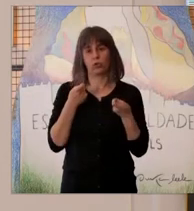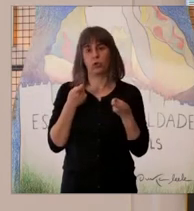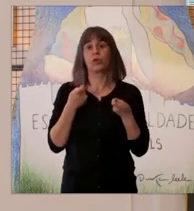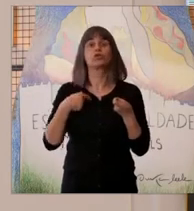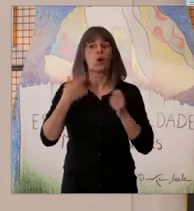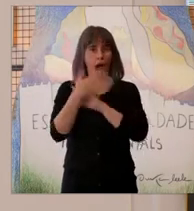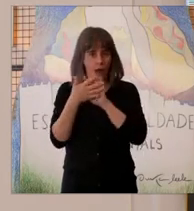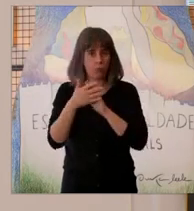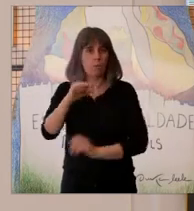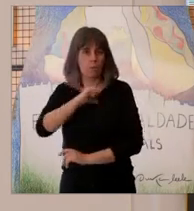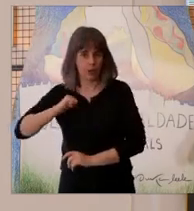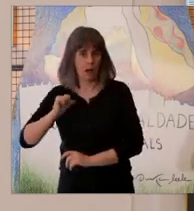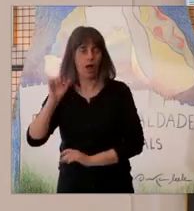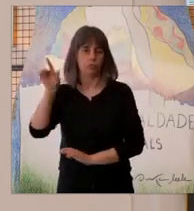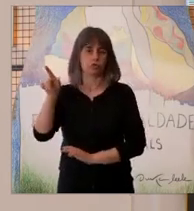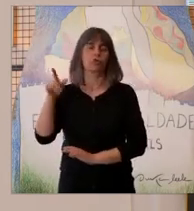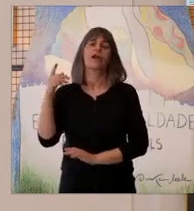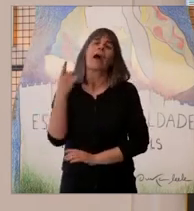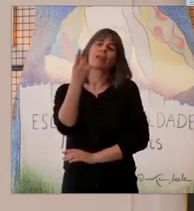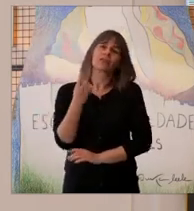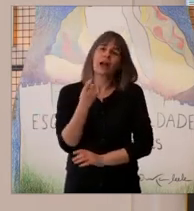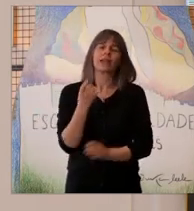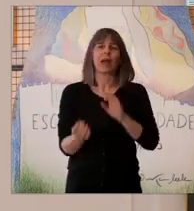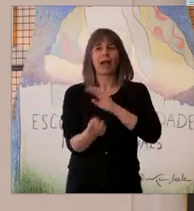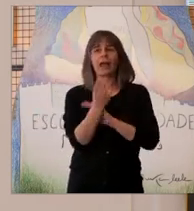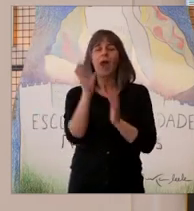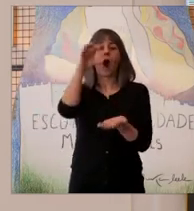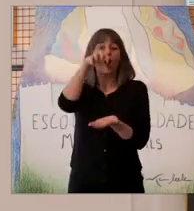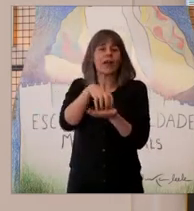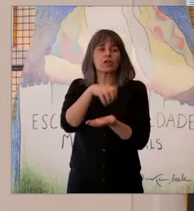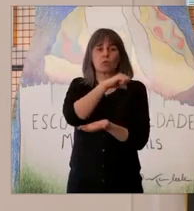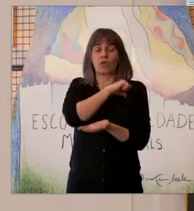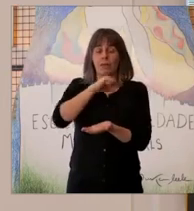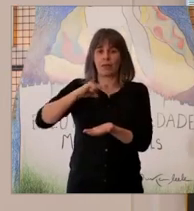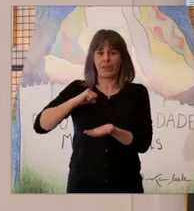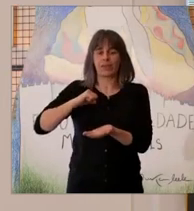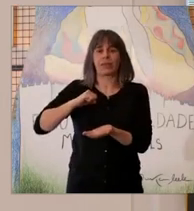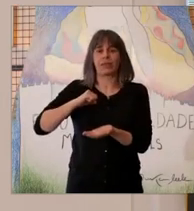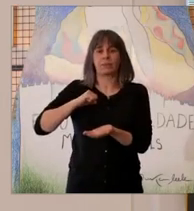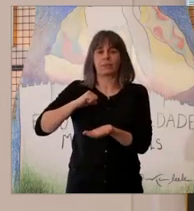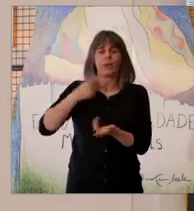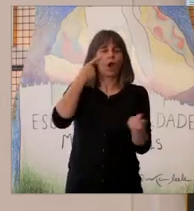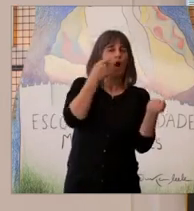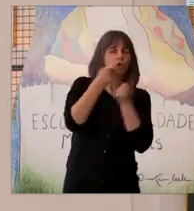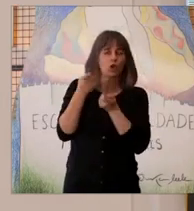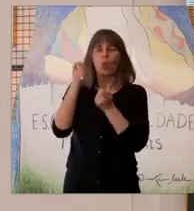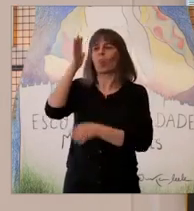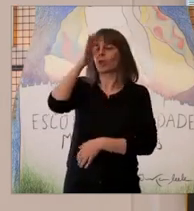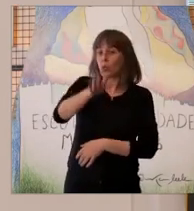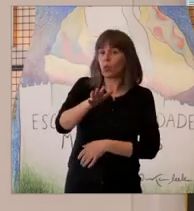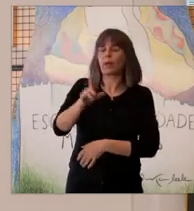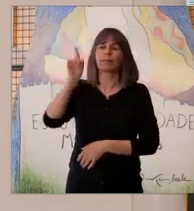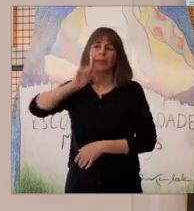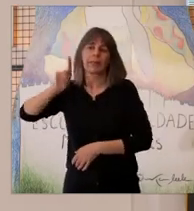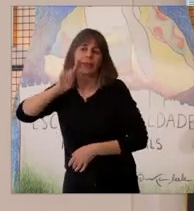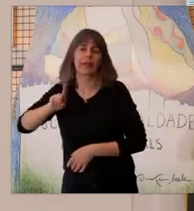Tendría que haber un organismo independiente que controlara y denunciara prácticas de bulos de manipulación